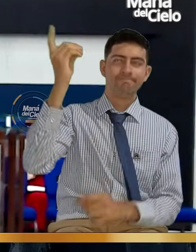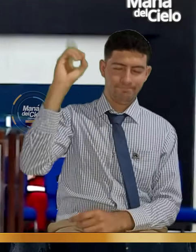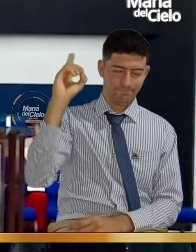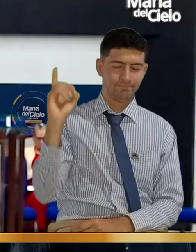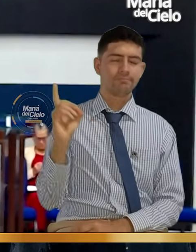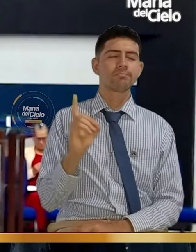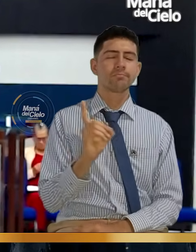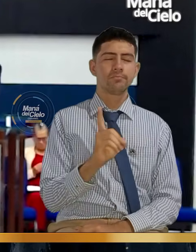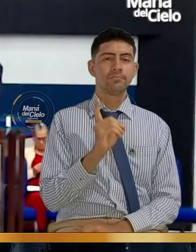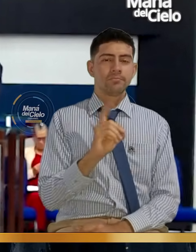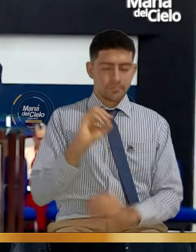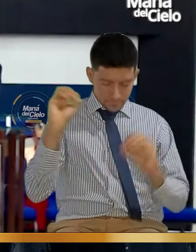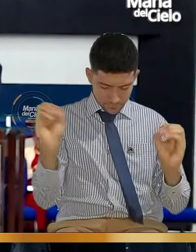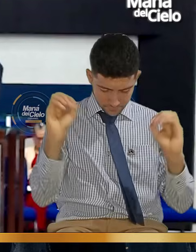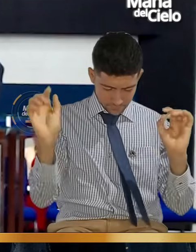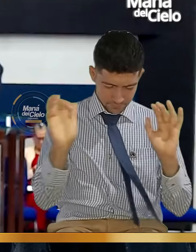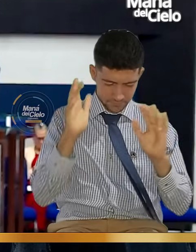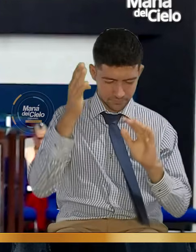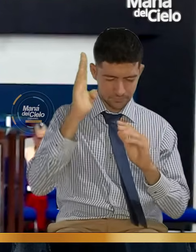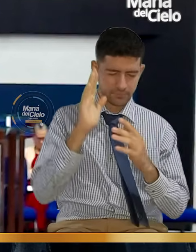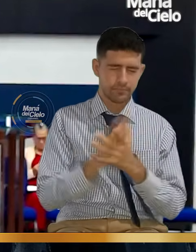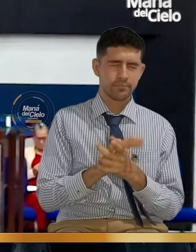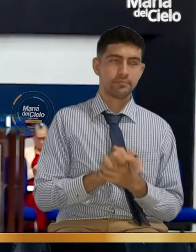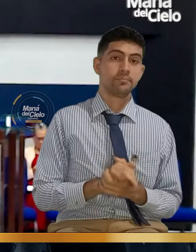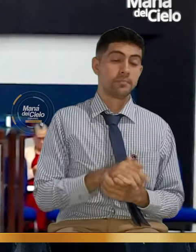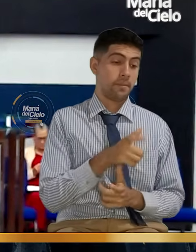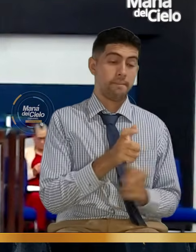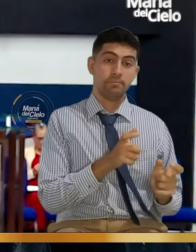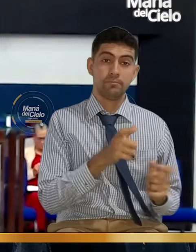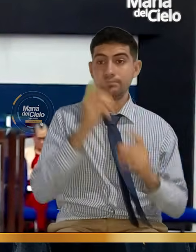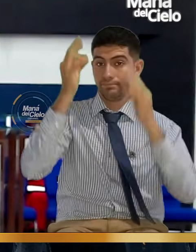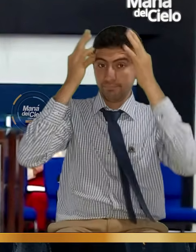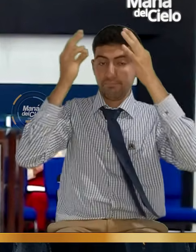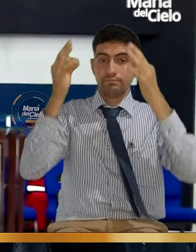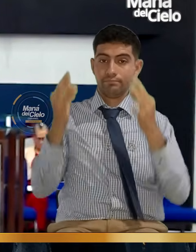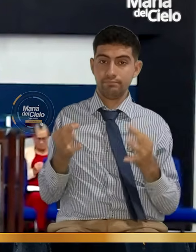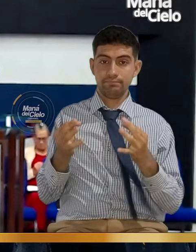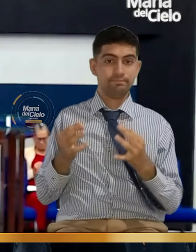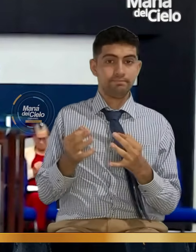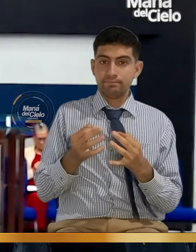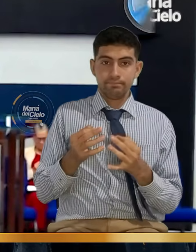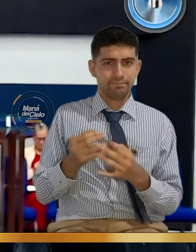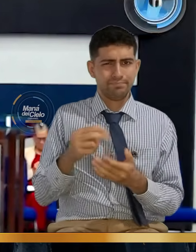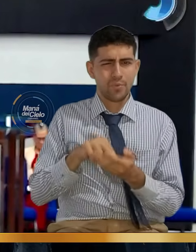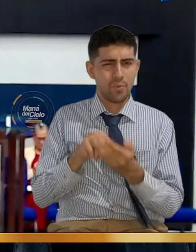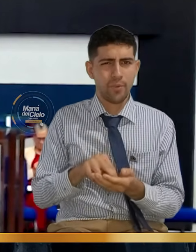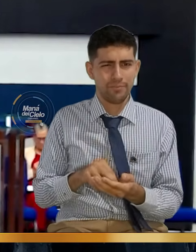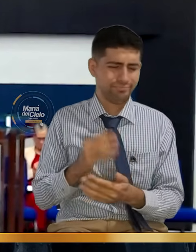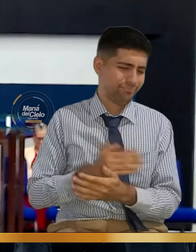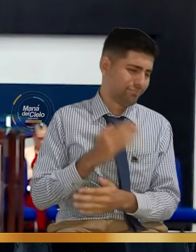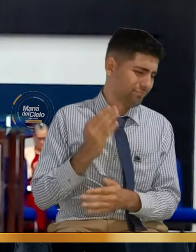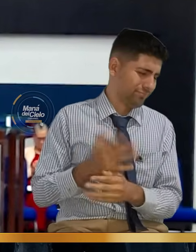estuvo predicando Noé y la gente no creyó. Construyó el arca hasta el día que Dios le dijo: entra tú al arca con tu mujer, con tus